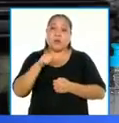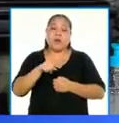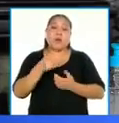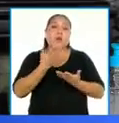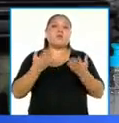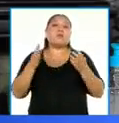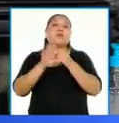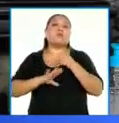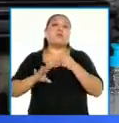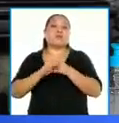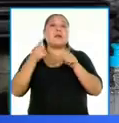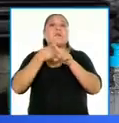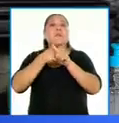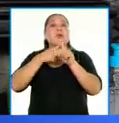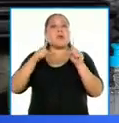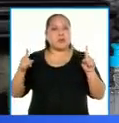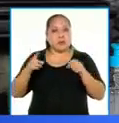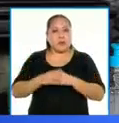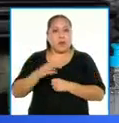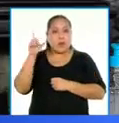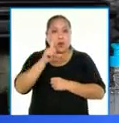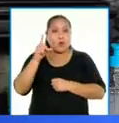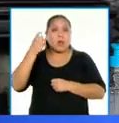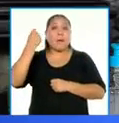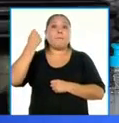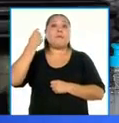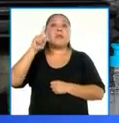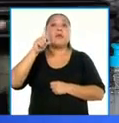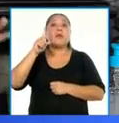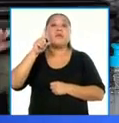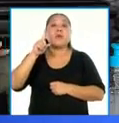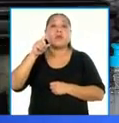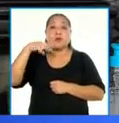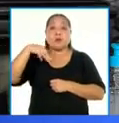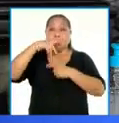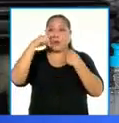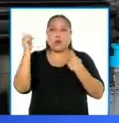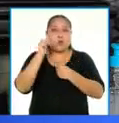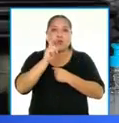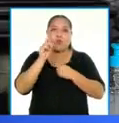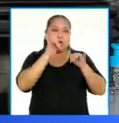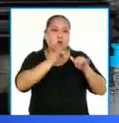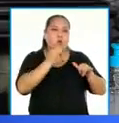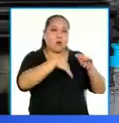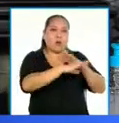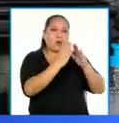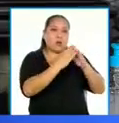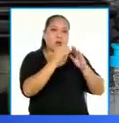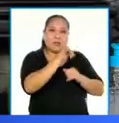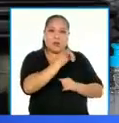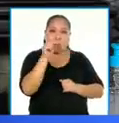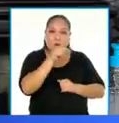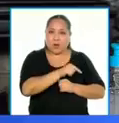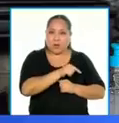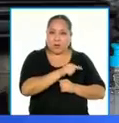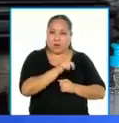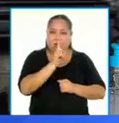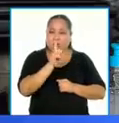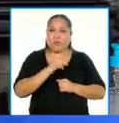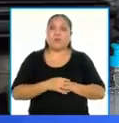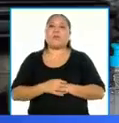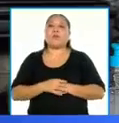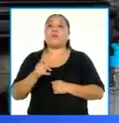esenciales. Sin embargo, a partir del lunes 1 ya no estamos en cuarentena, pero como